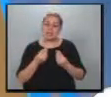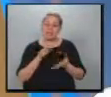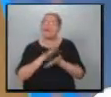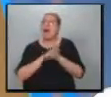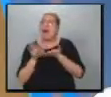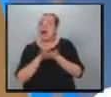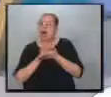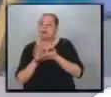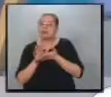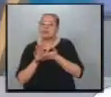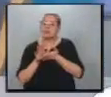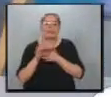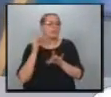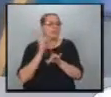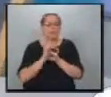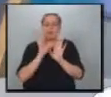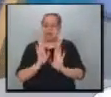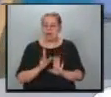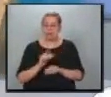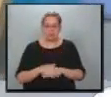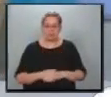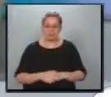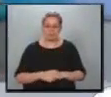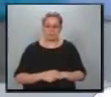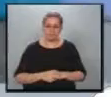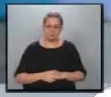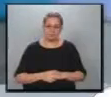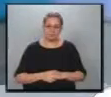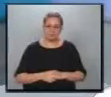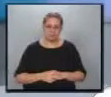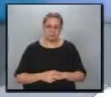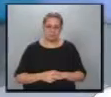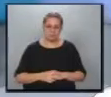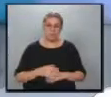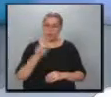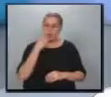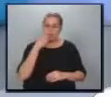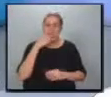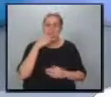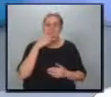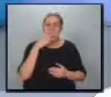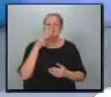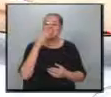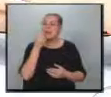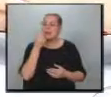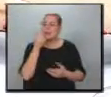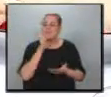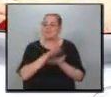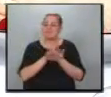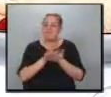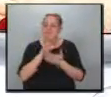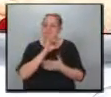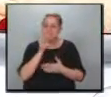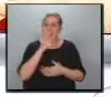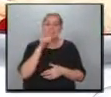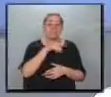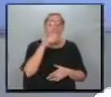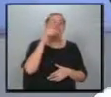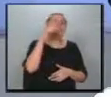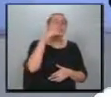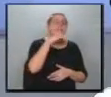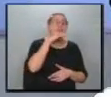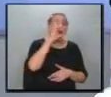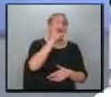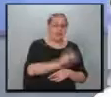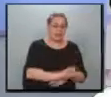¿no? Siempre se prueba algo. Siempre. Y esto es un bocado neutro. Claro, este es el vino más económico. Que para todos